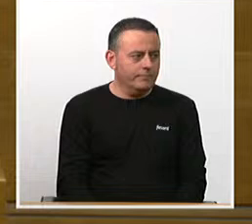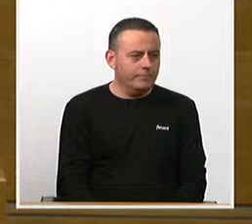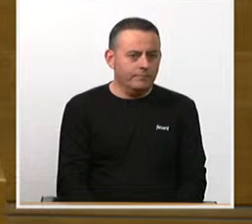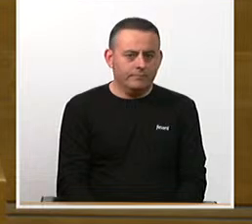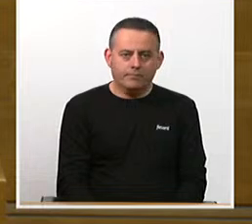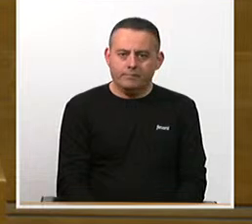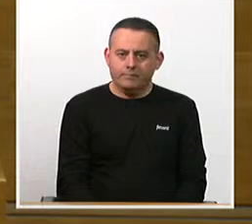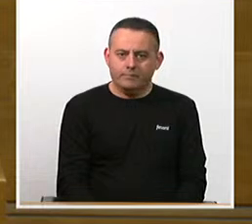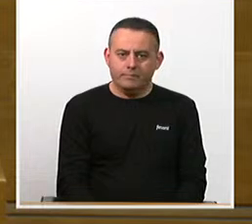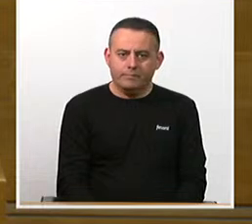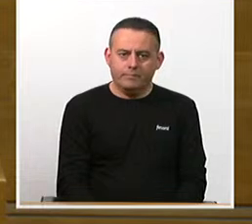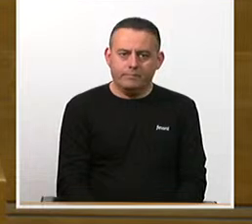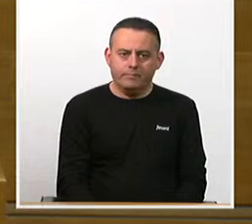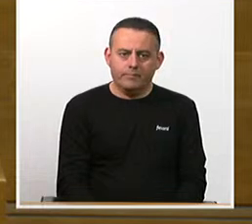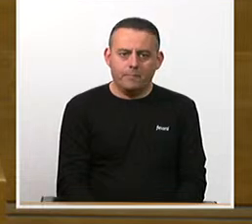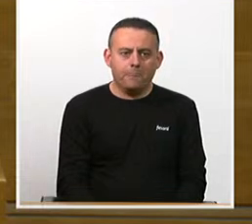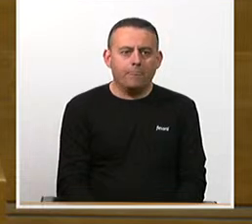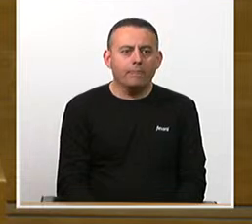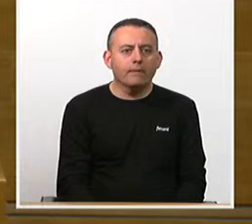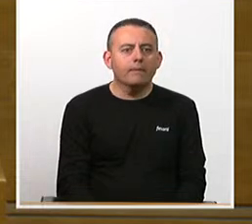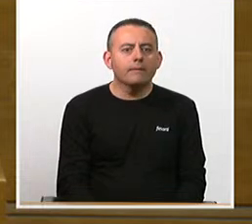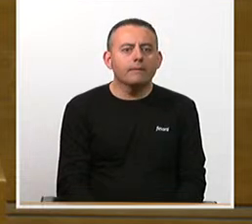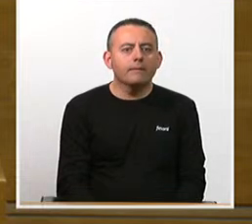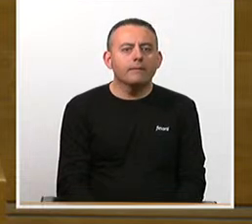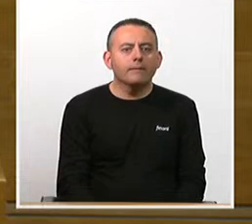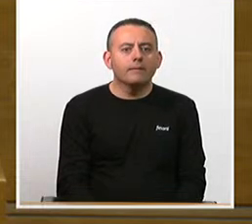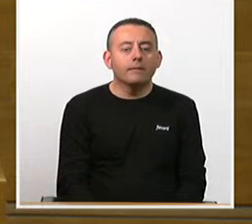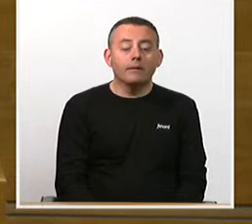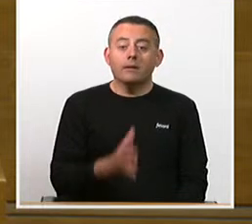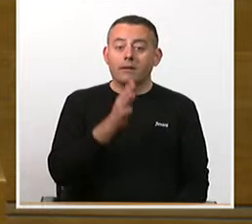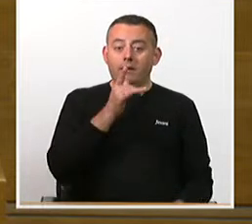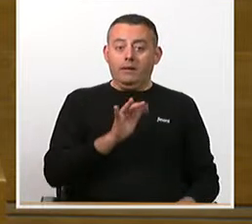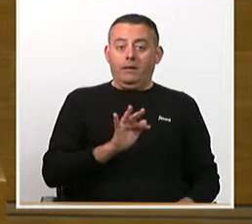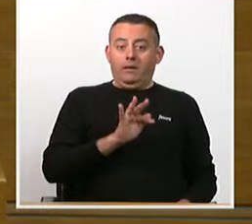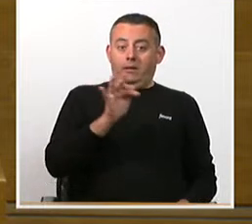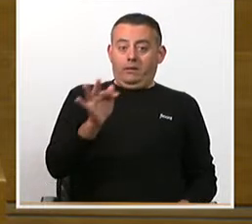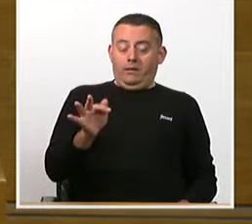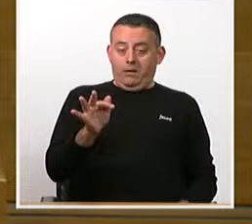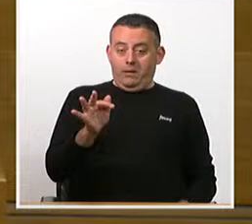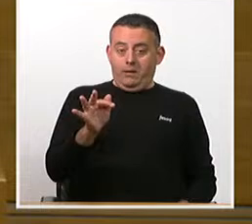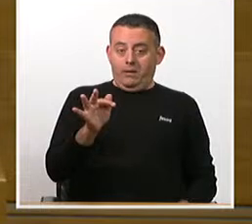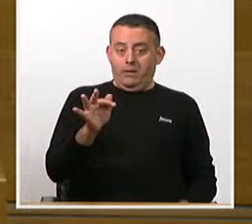gracias tiene la palabra diputado Joan